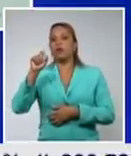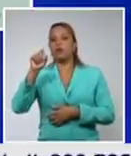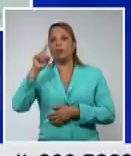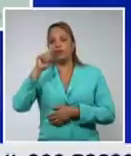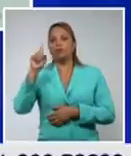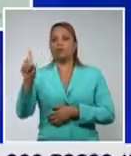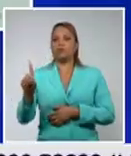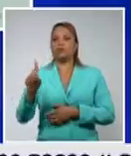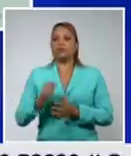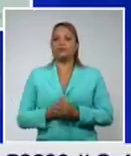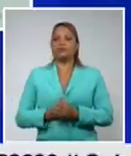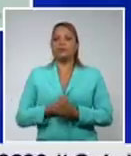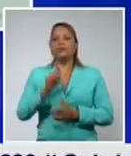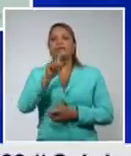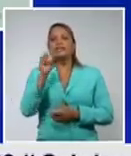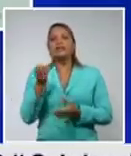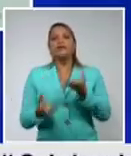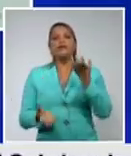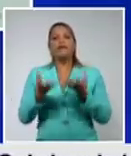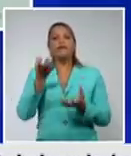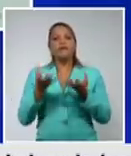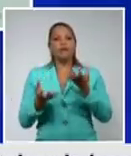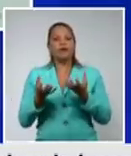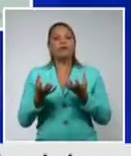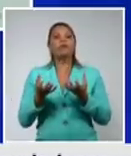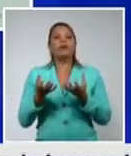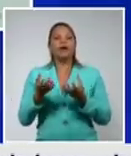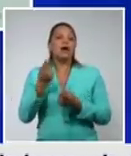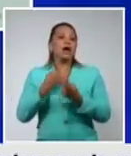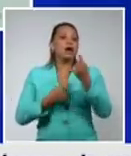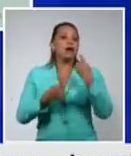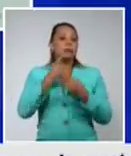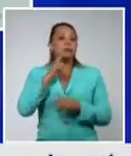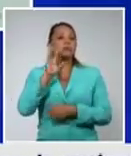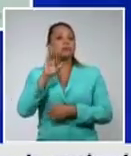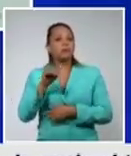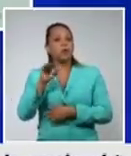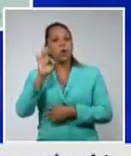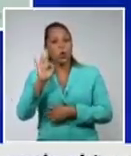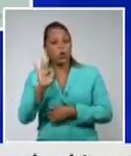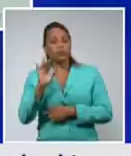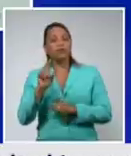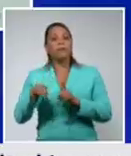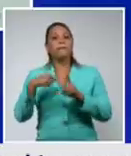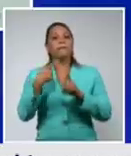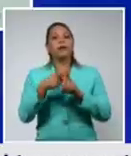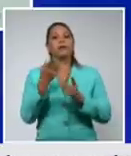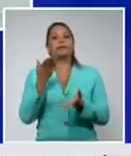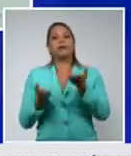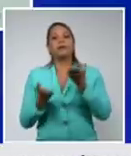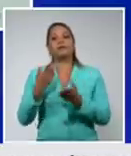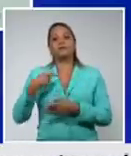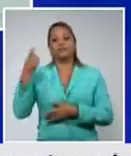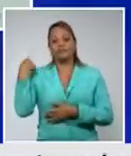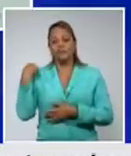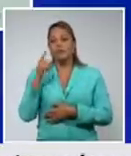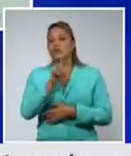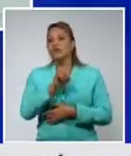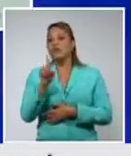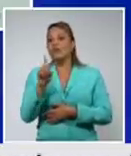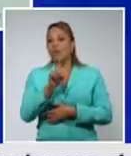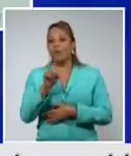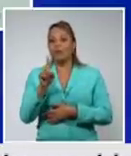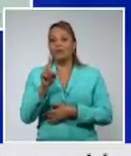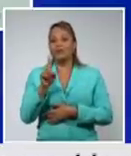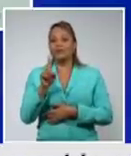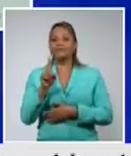Cienfuegos, aunque pudiéramos decir que ayer tuvo 8 casos más que el día anterior, 11 casos autóctonos,